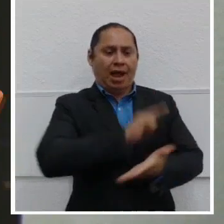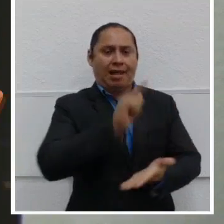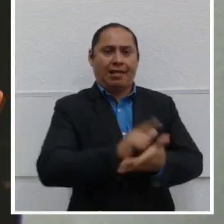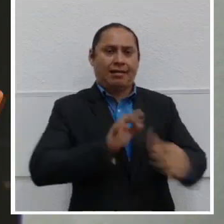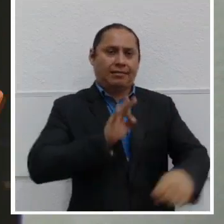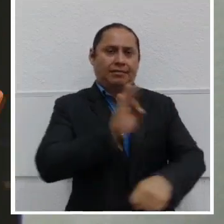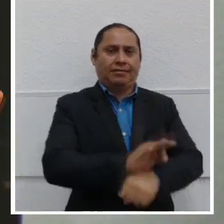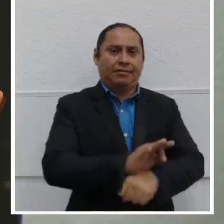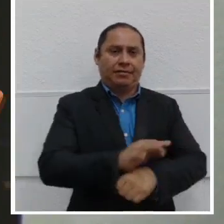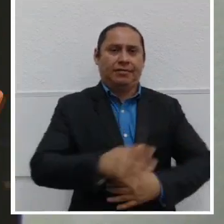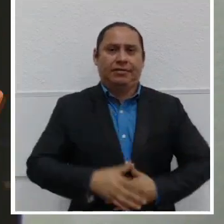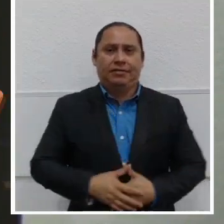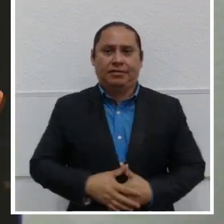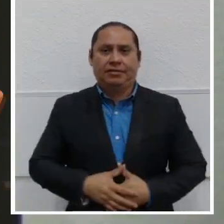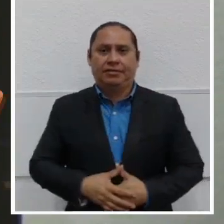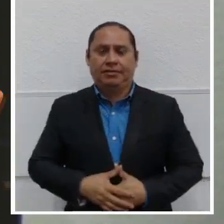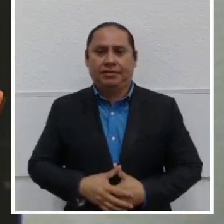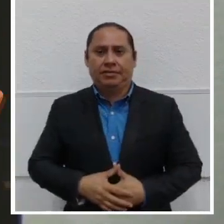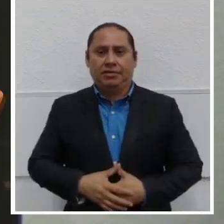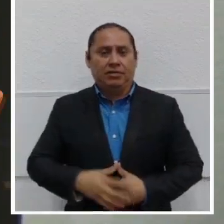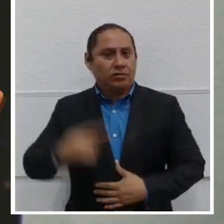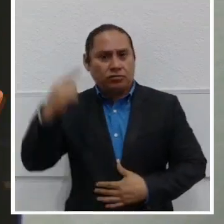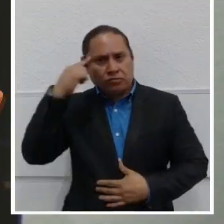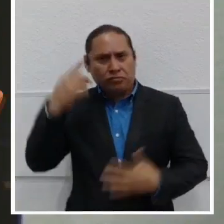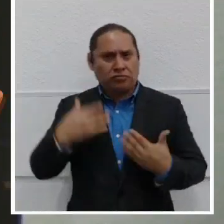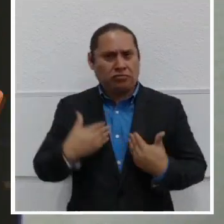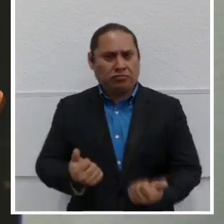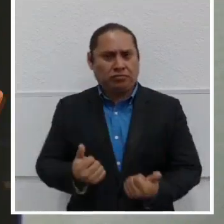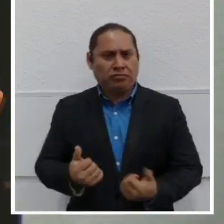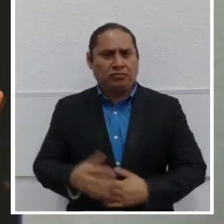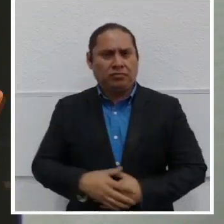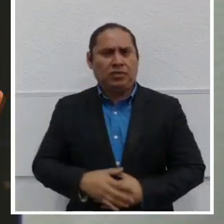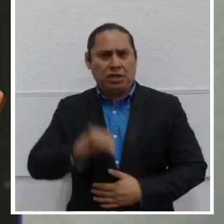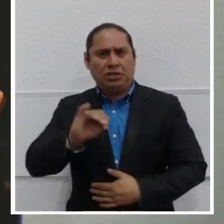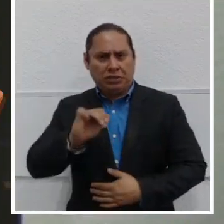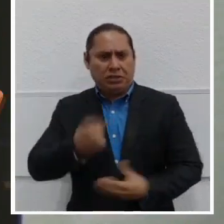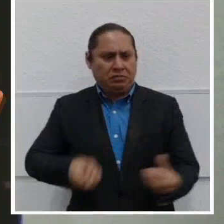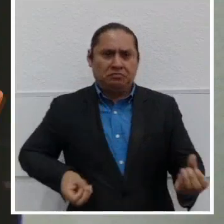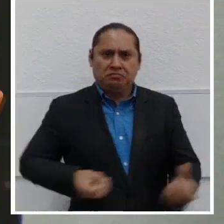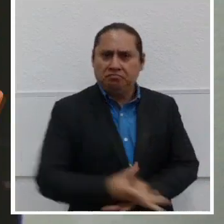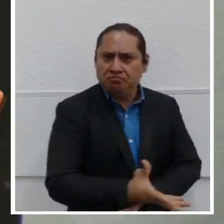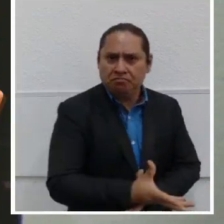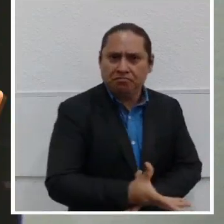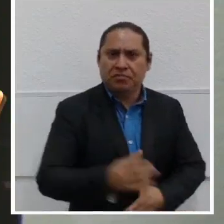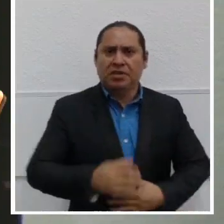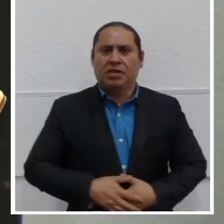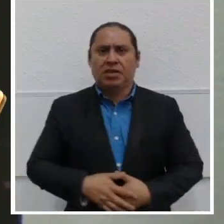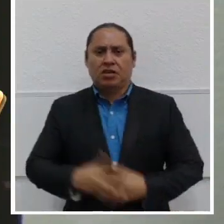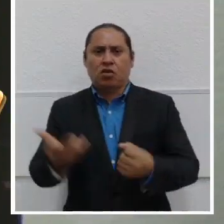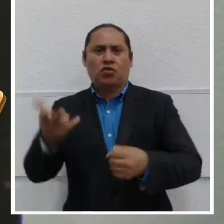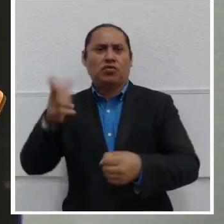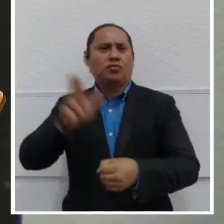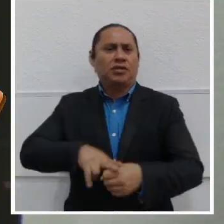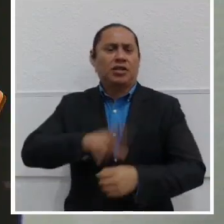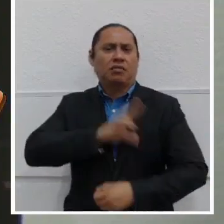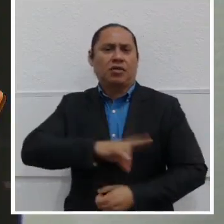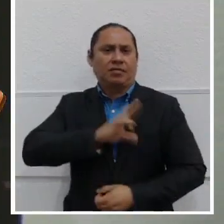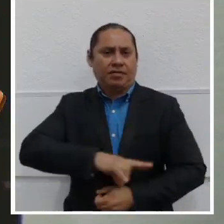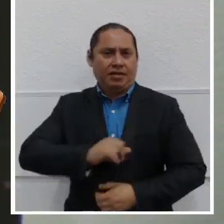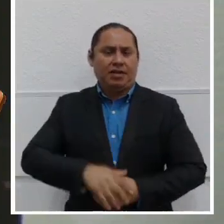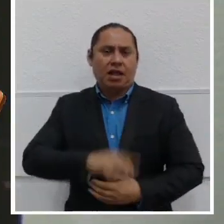y amiga creo que no estás bien enterada pero sí se logró el aborto nada más que fue en una clínica particular